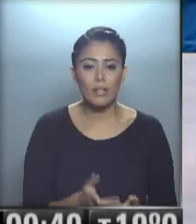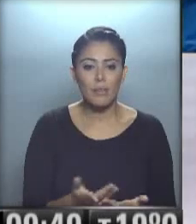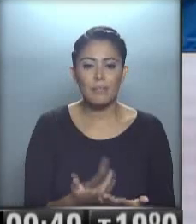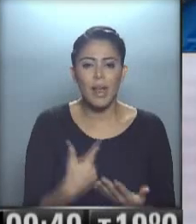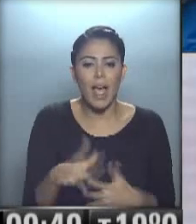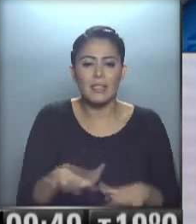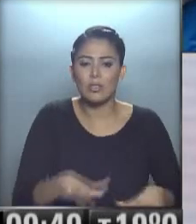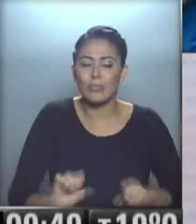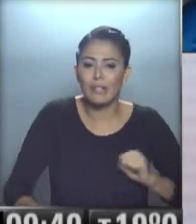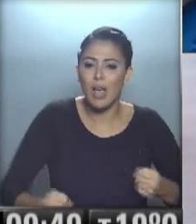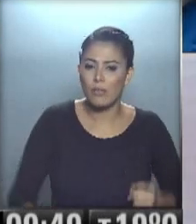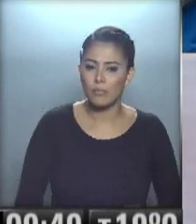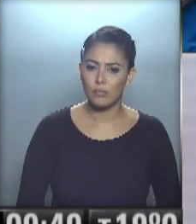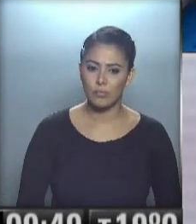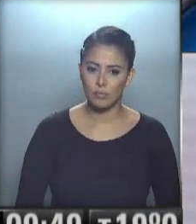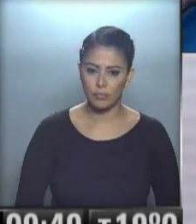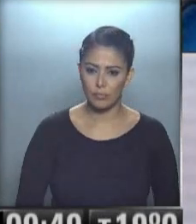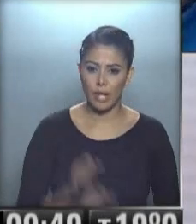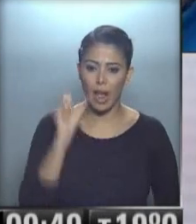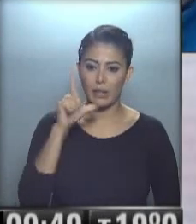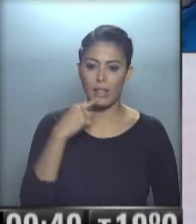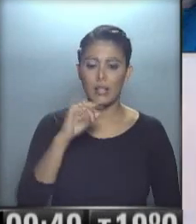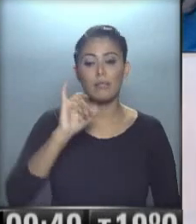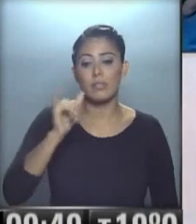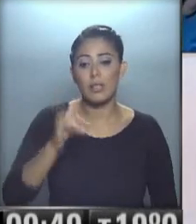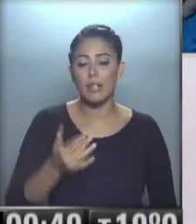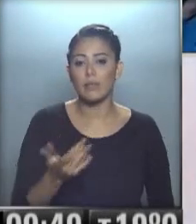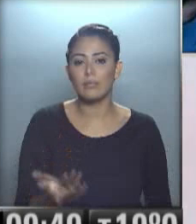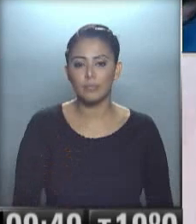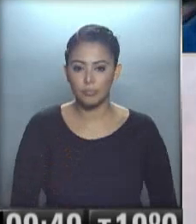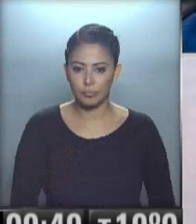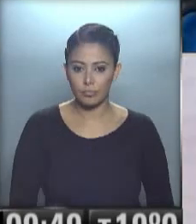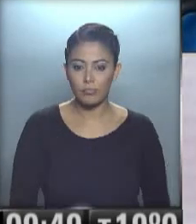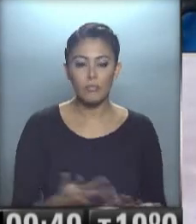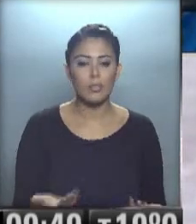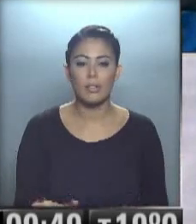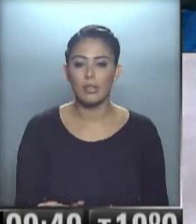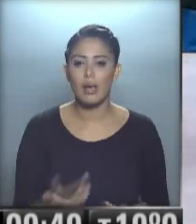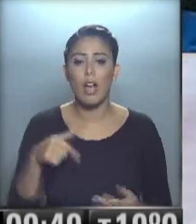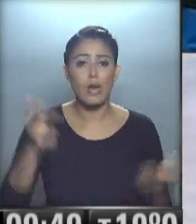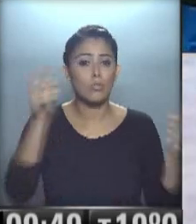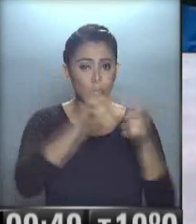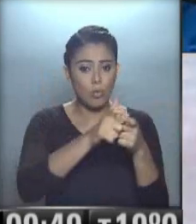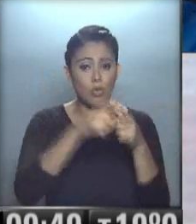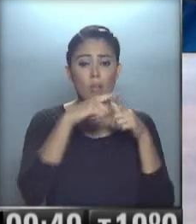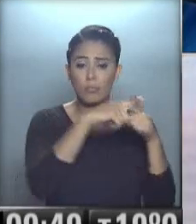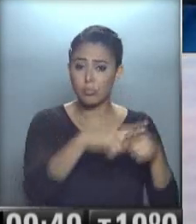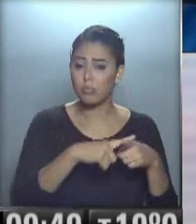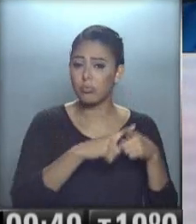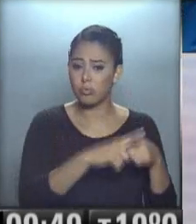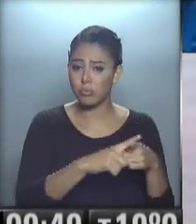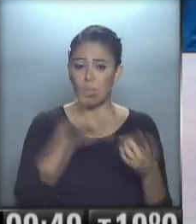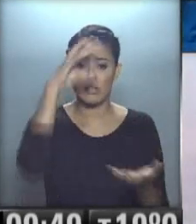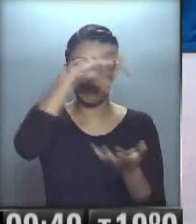se genera un clima de mucha tensión. Absolutamente, porque más allá de las reuniones que se están llevando en